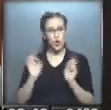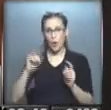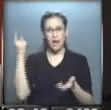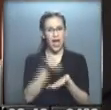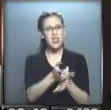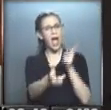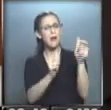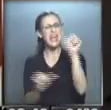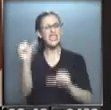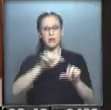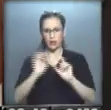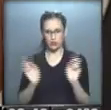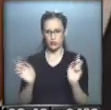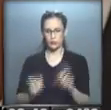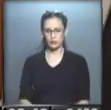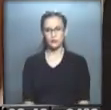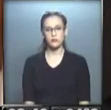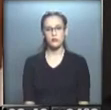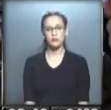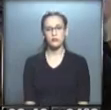uso de armas químicas.